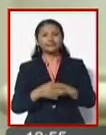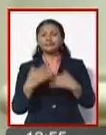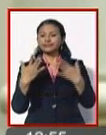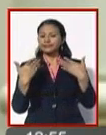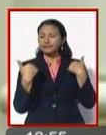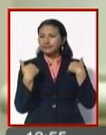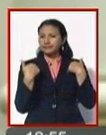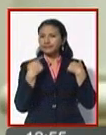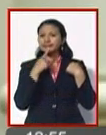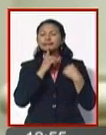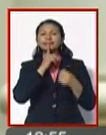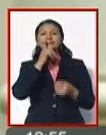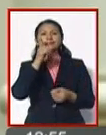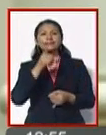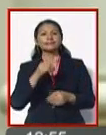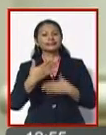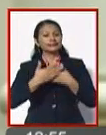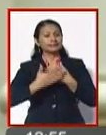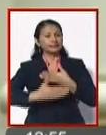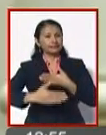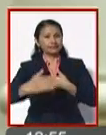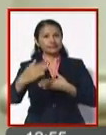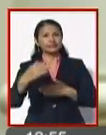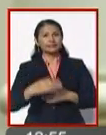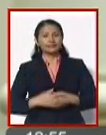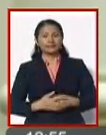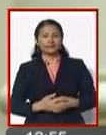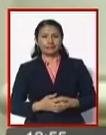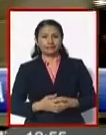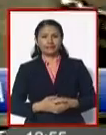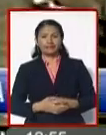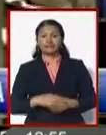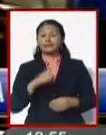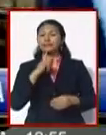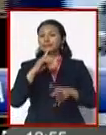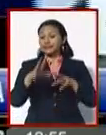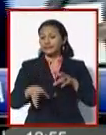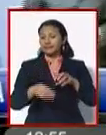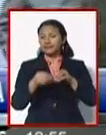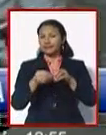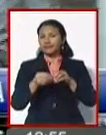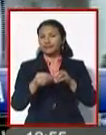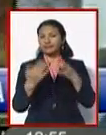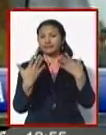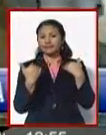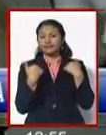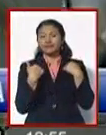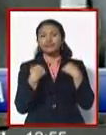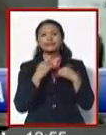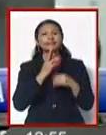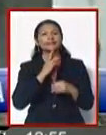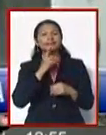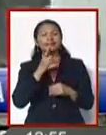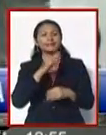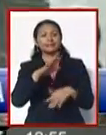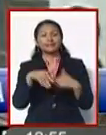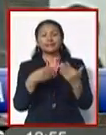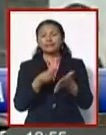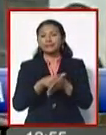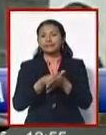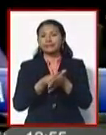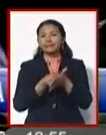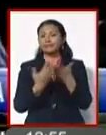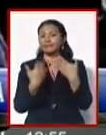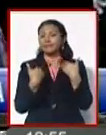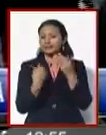están absolutamente garantizados de aquí en adelante. Son incrementos que responden a la realidad de los recursos que se han